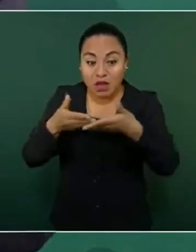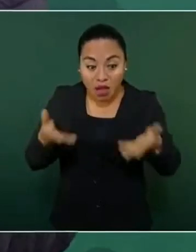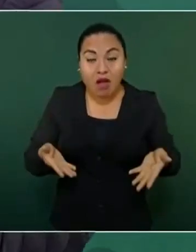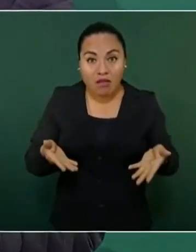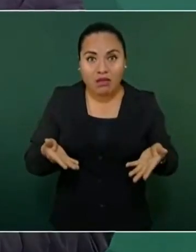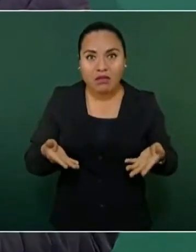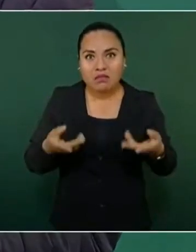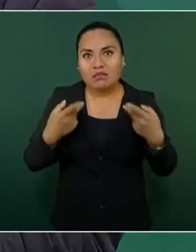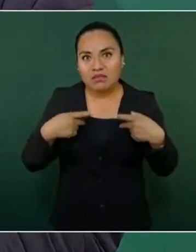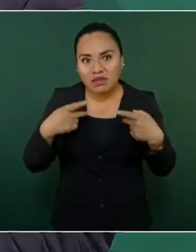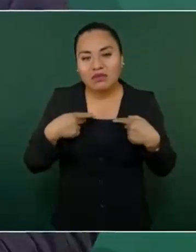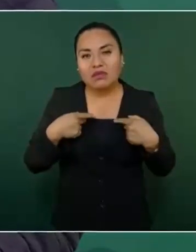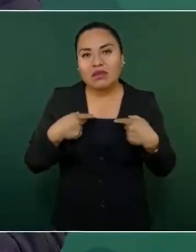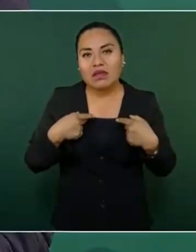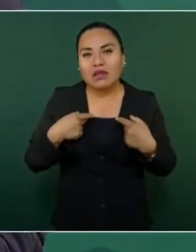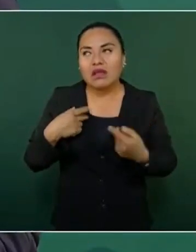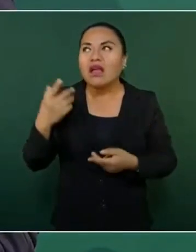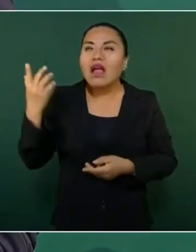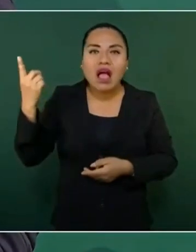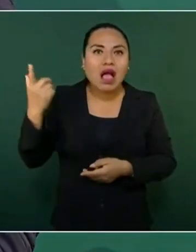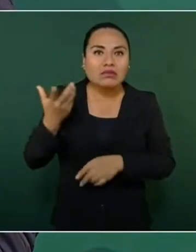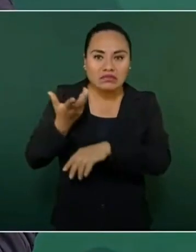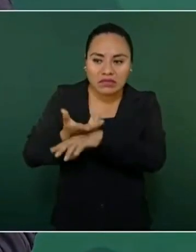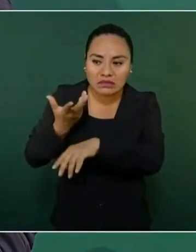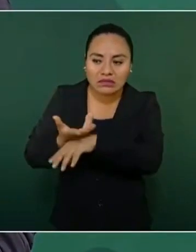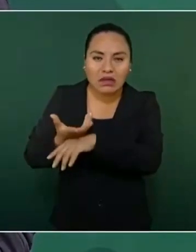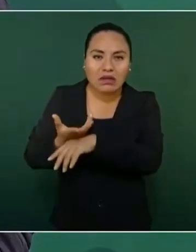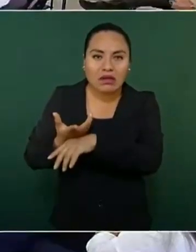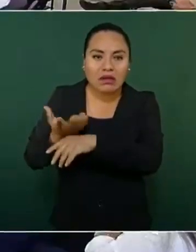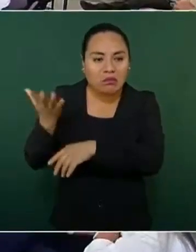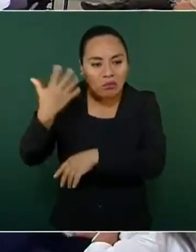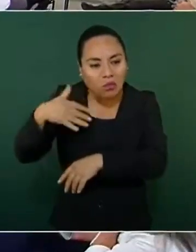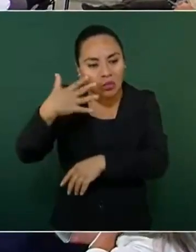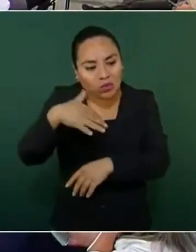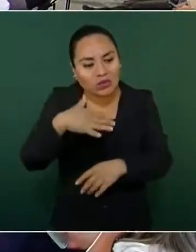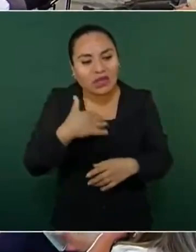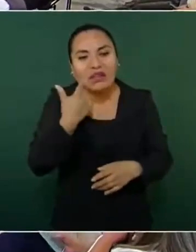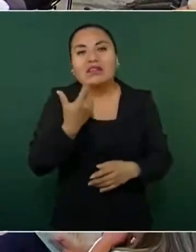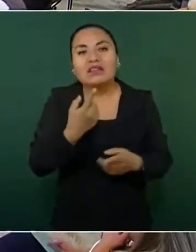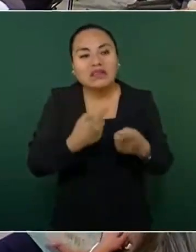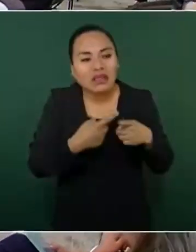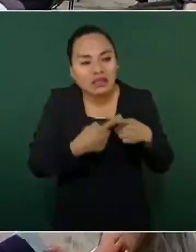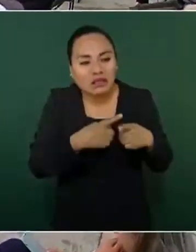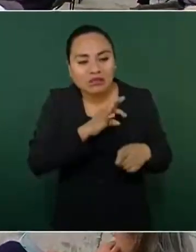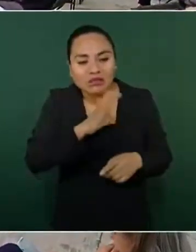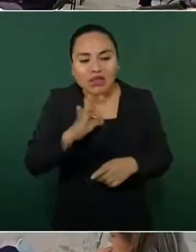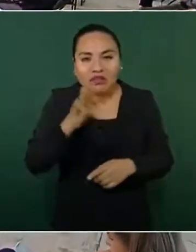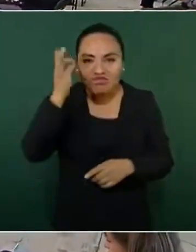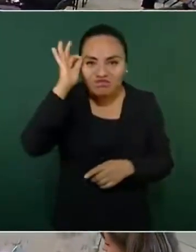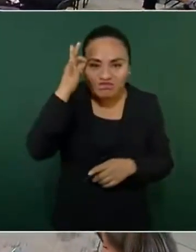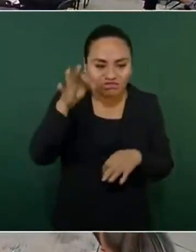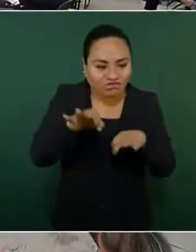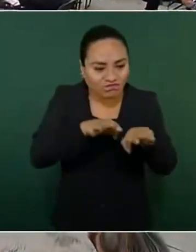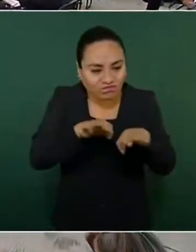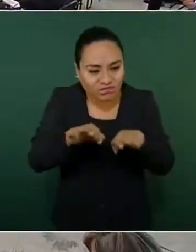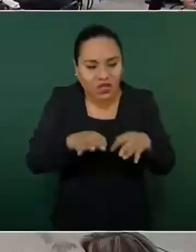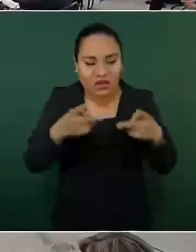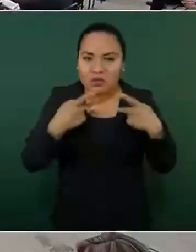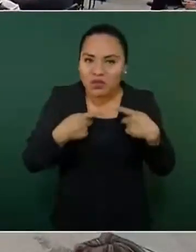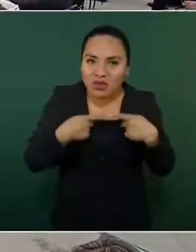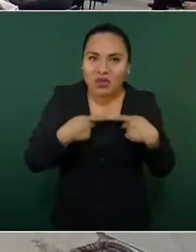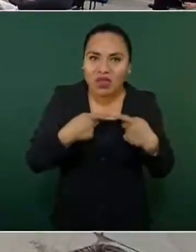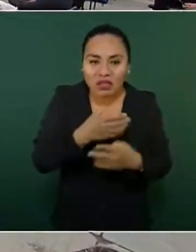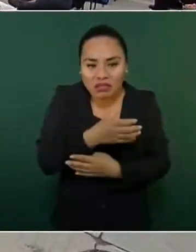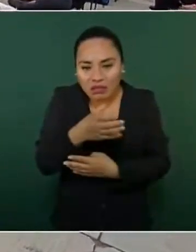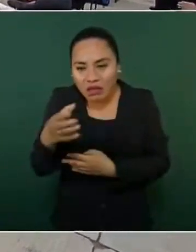pues especialistas, obreros especializados, y tenemos que ver